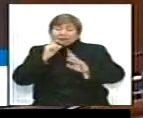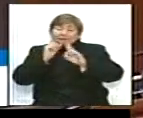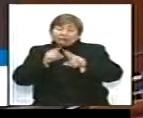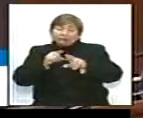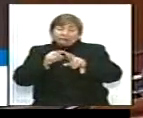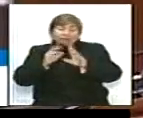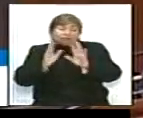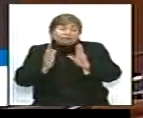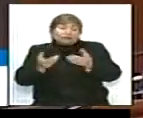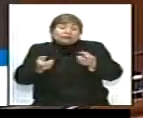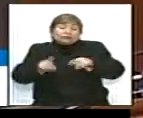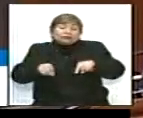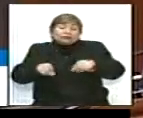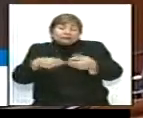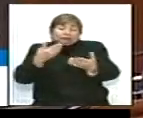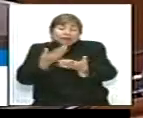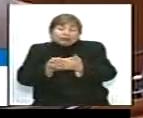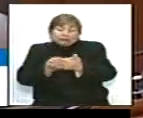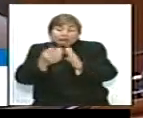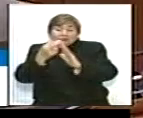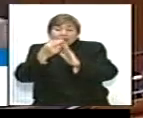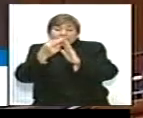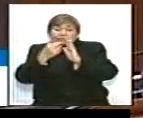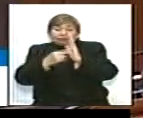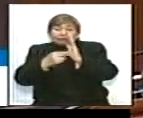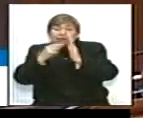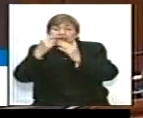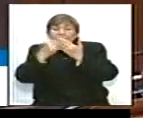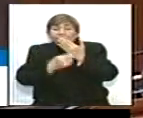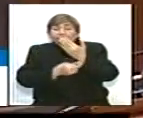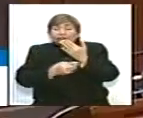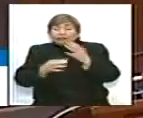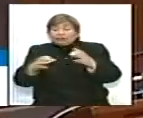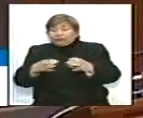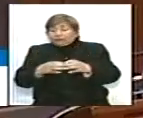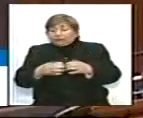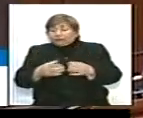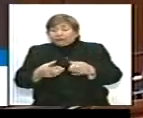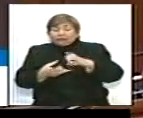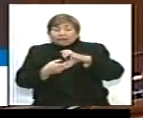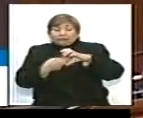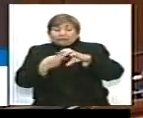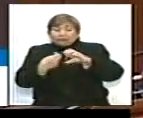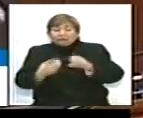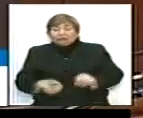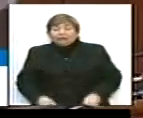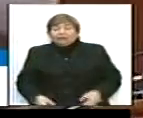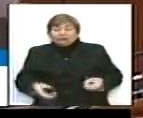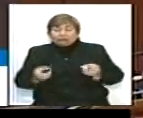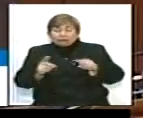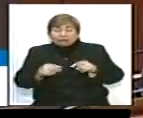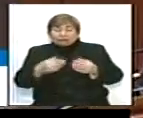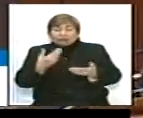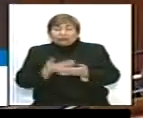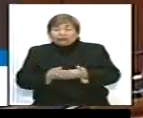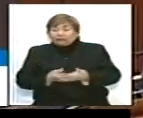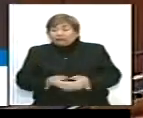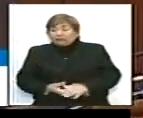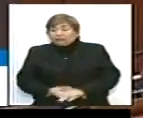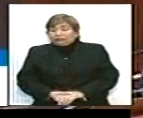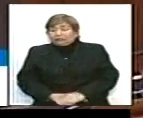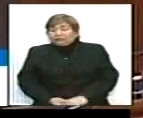responda, ¿cuándo va a llegar ese proyecto de ley en la Comisión de Energía y Minas? ¿Cuándo va a venir el